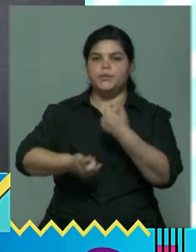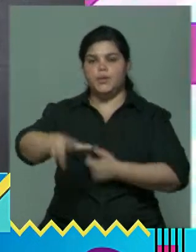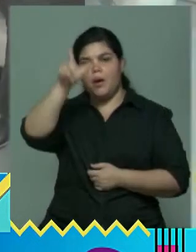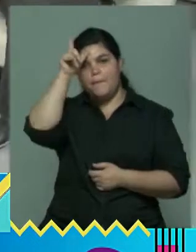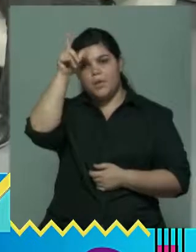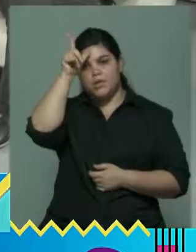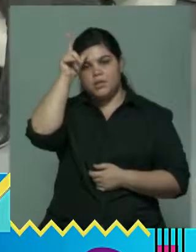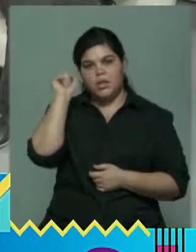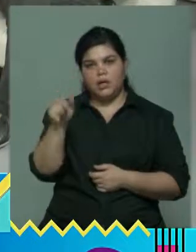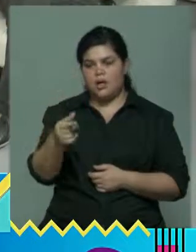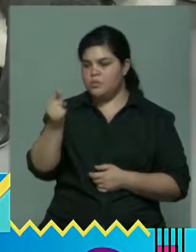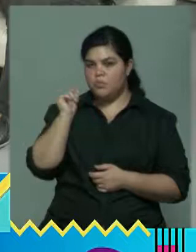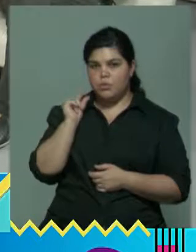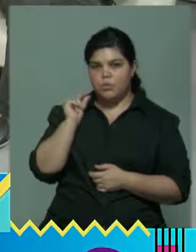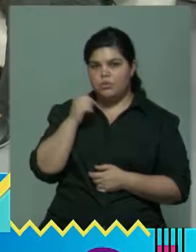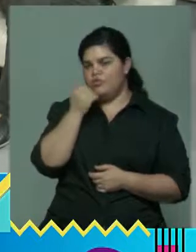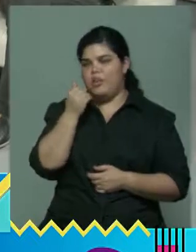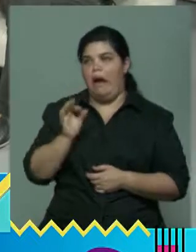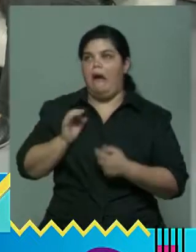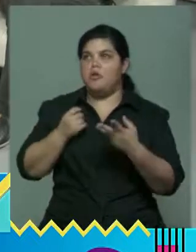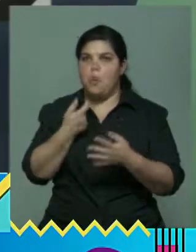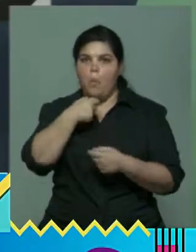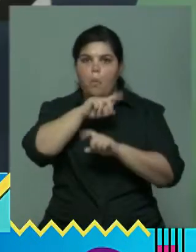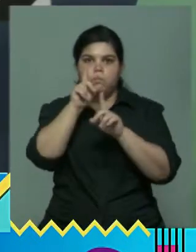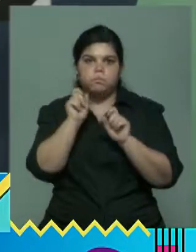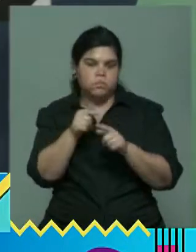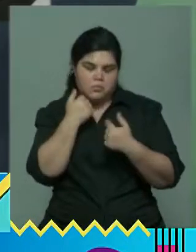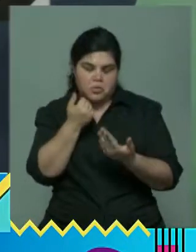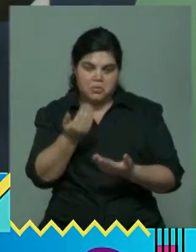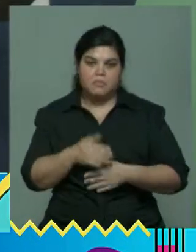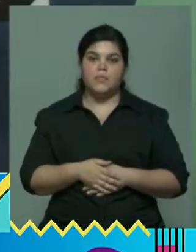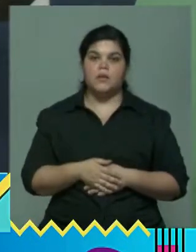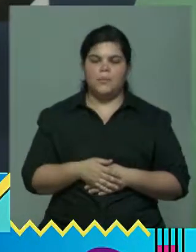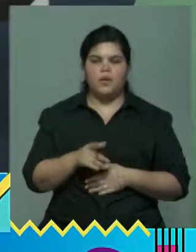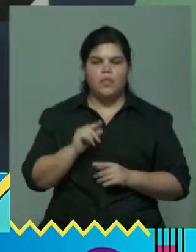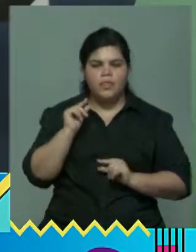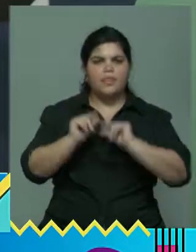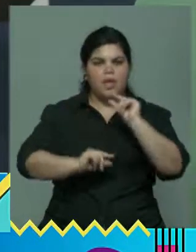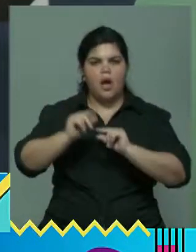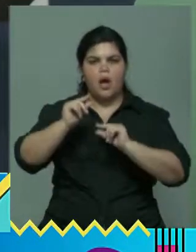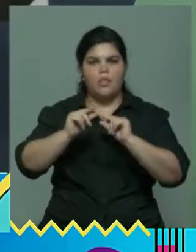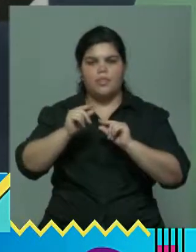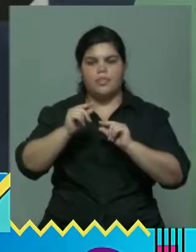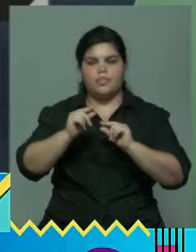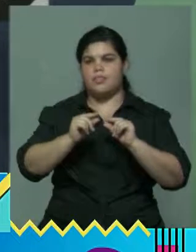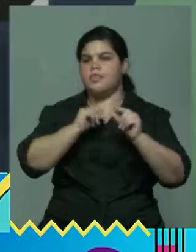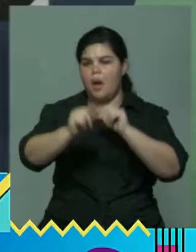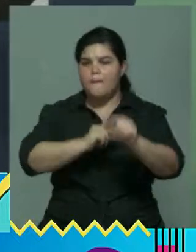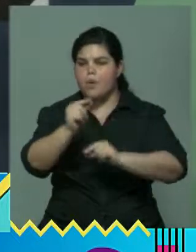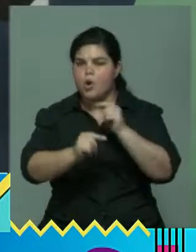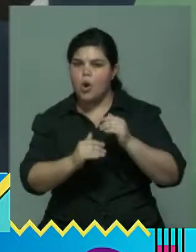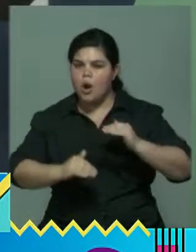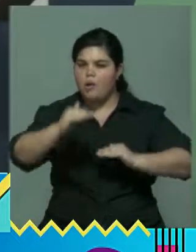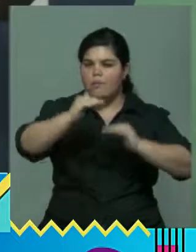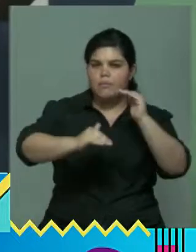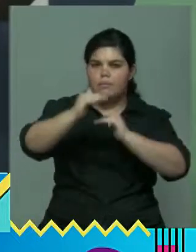si, exactamente no sé la cantidad de años, pero como que se ha nivelado en cuanto a la igualdad. Antes el policía era policía hombre. Hoy